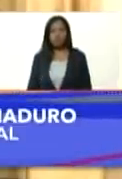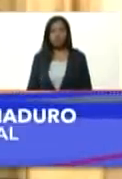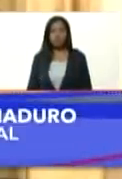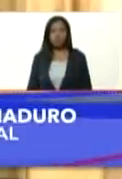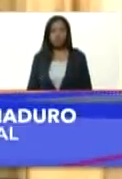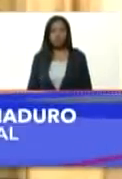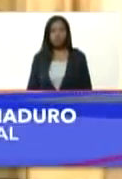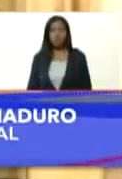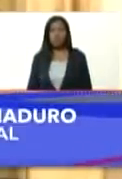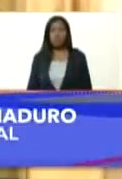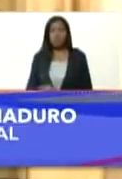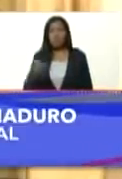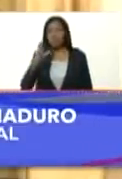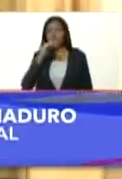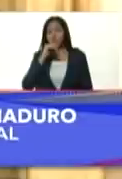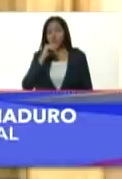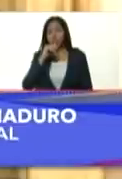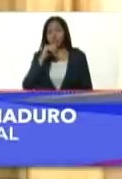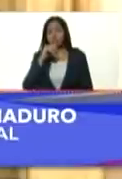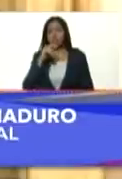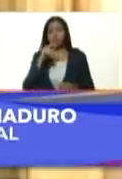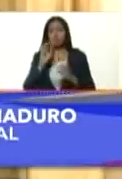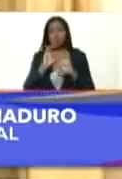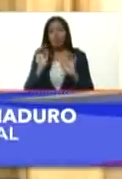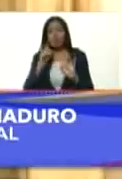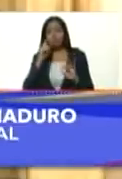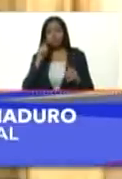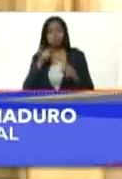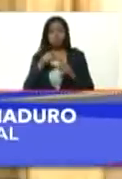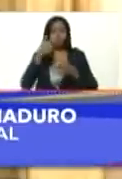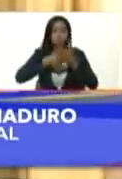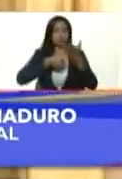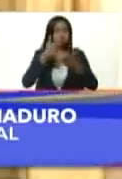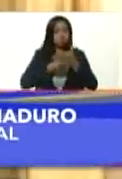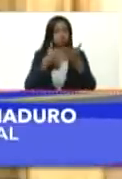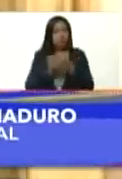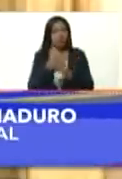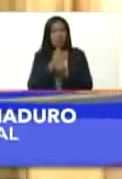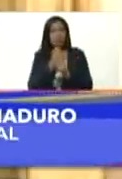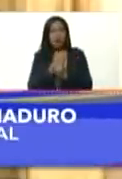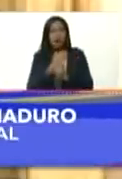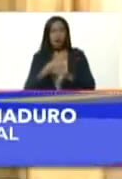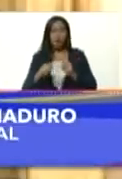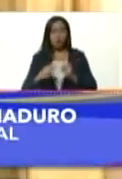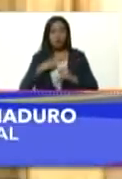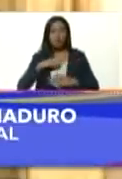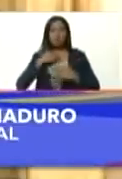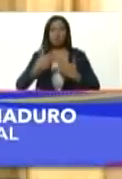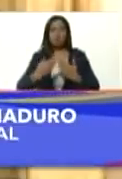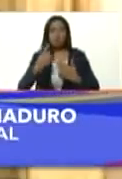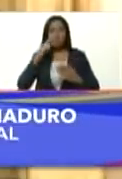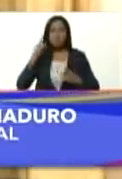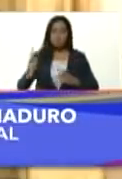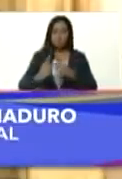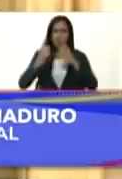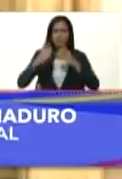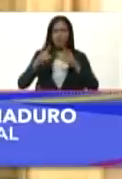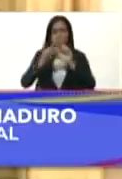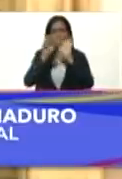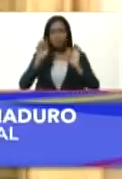Hoy no queda otra que poner el empeño, el trabajo, que sacar el pecho, que ir para adelante.